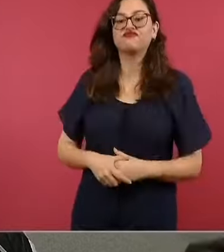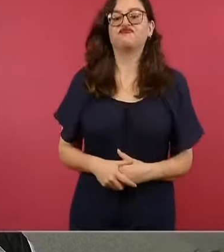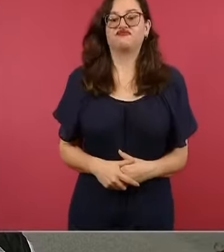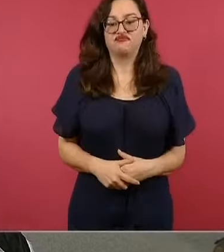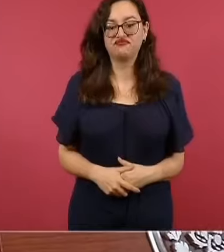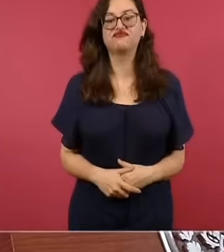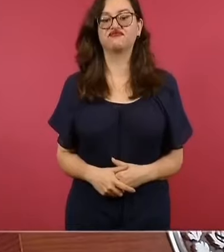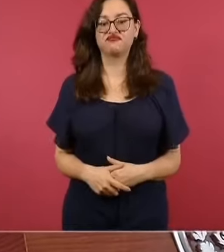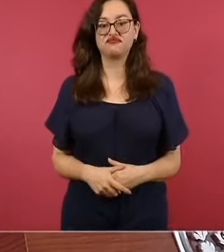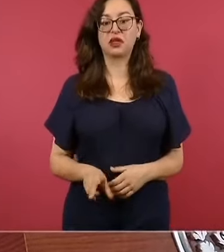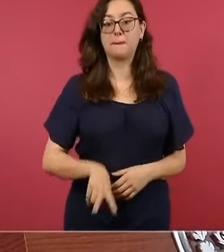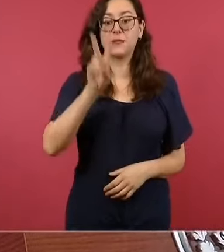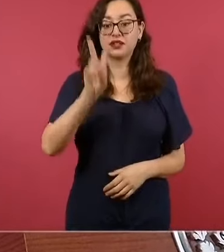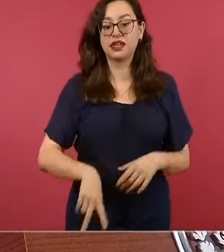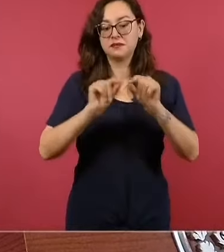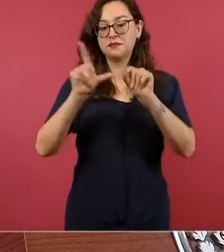inicio de esta